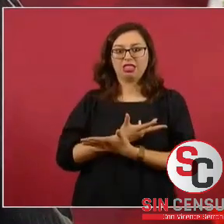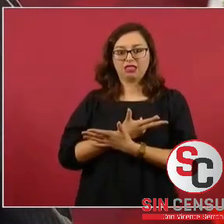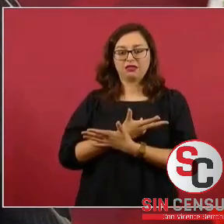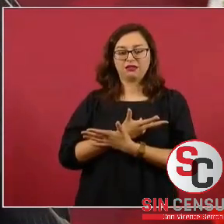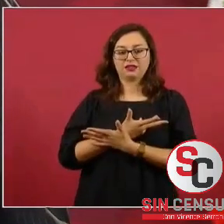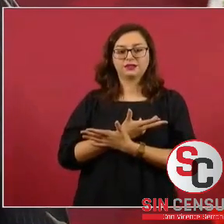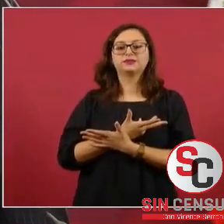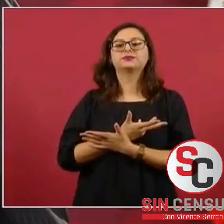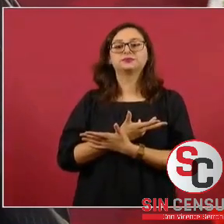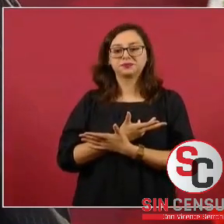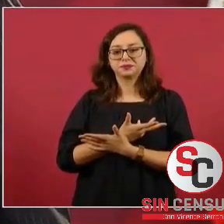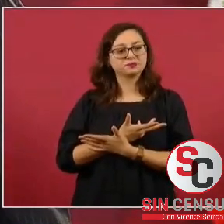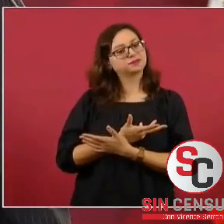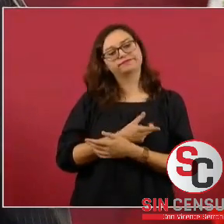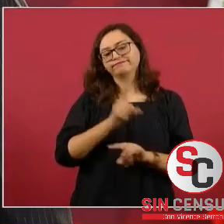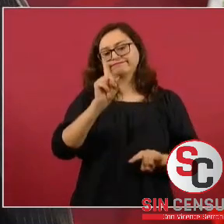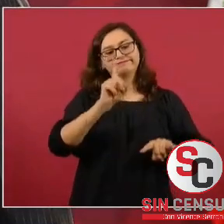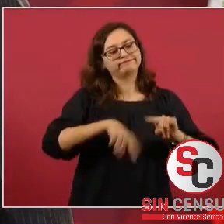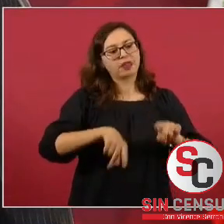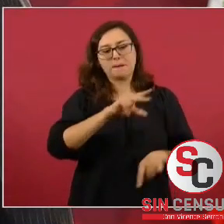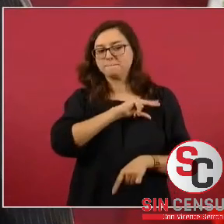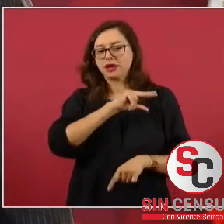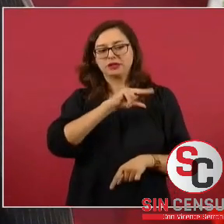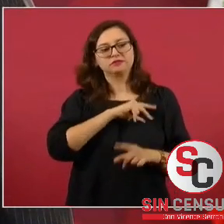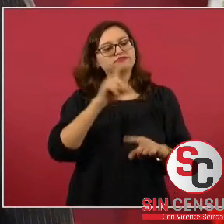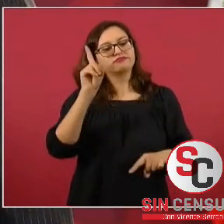Entonces, muy buena decisión.